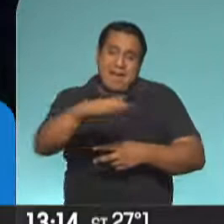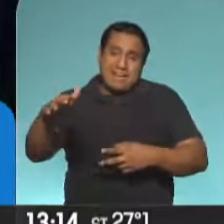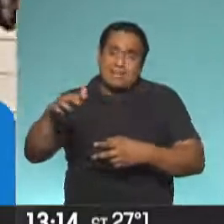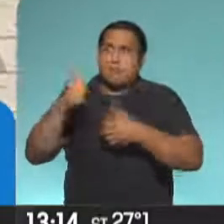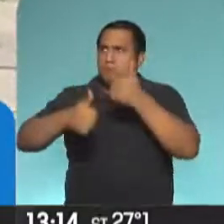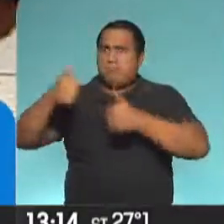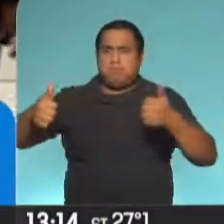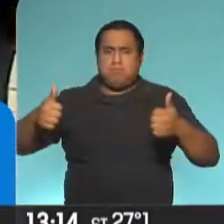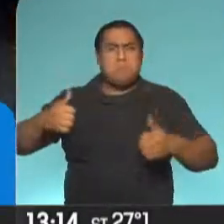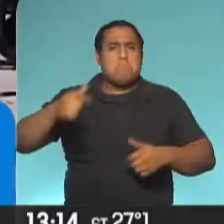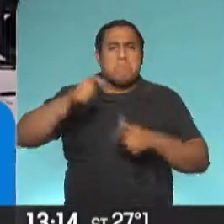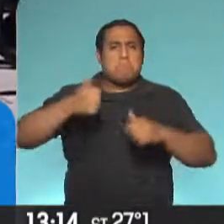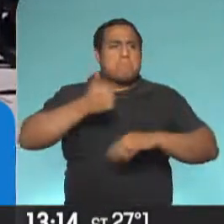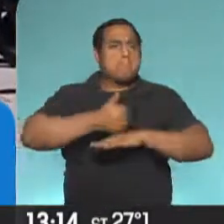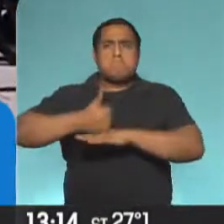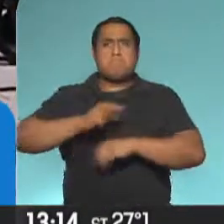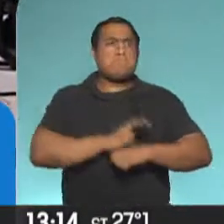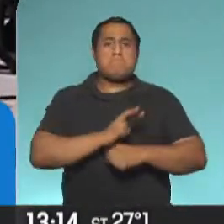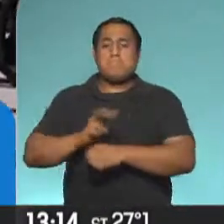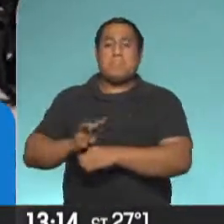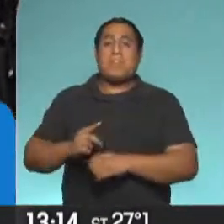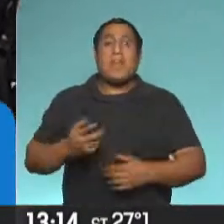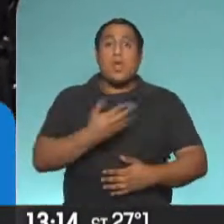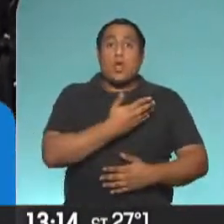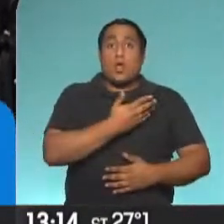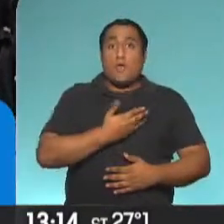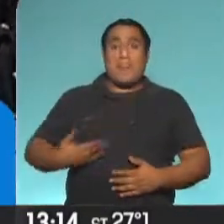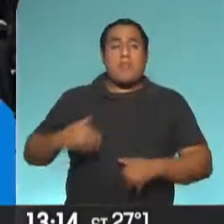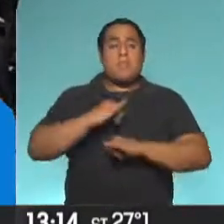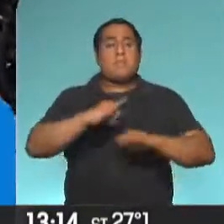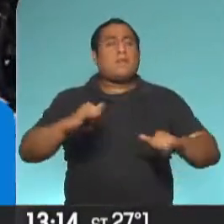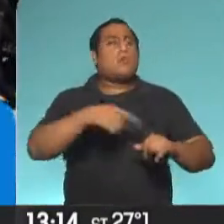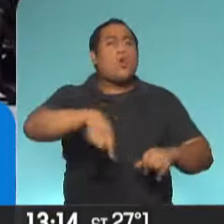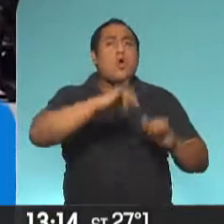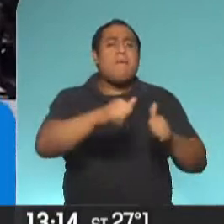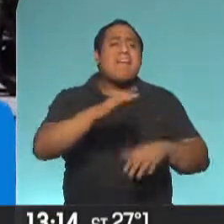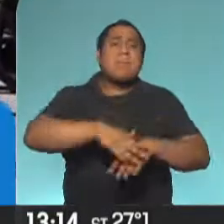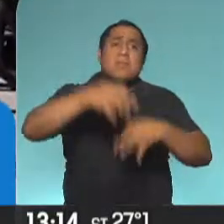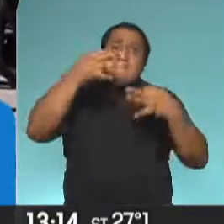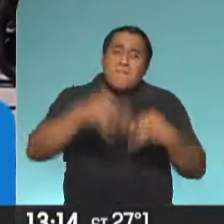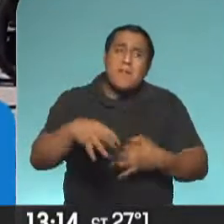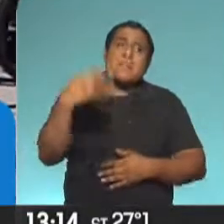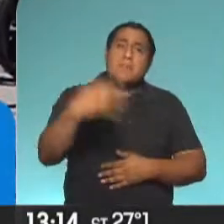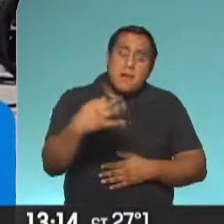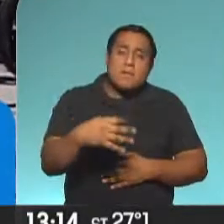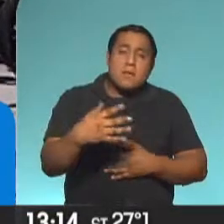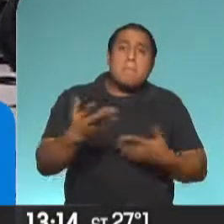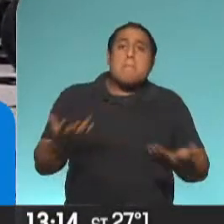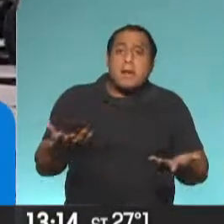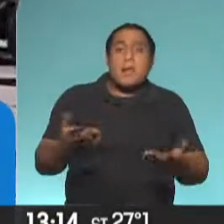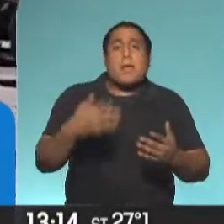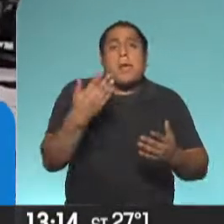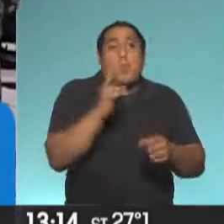la solidaridad y la responsabilidad de los jóvenes para cuidarse en esta instancia, para tomar